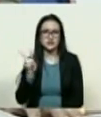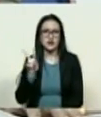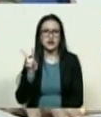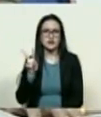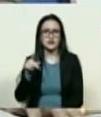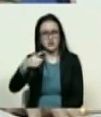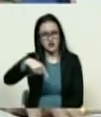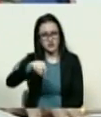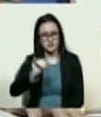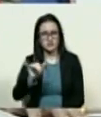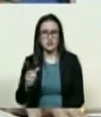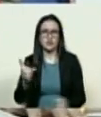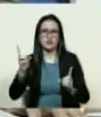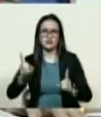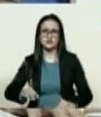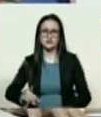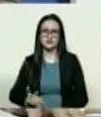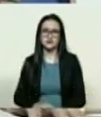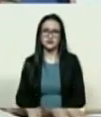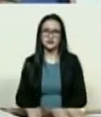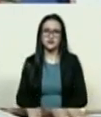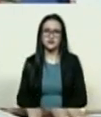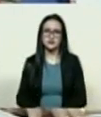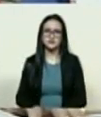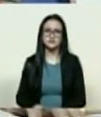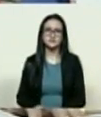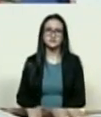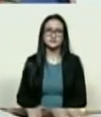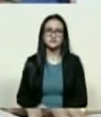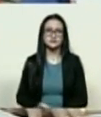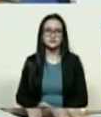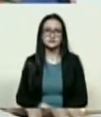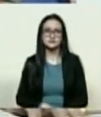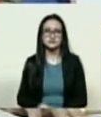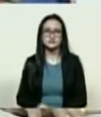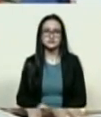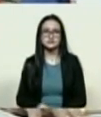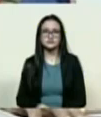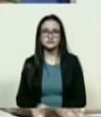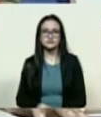Ellos verán qué van a hacer. Ahora, es absolutamente,